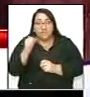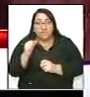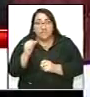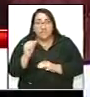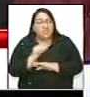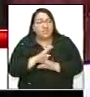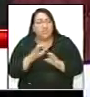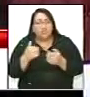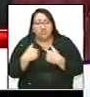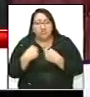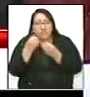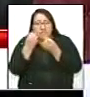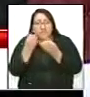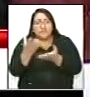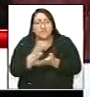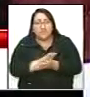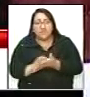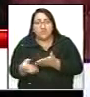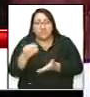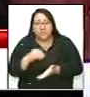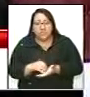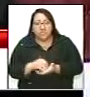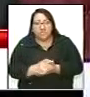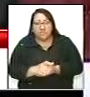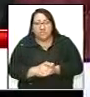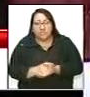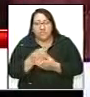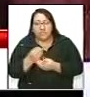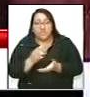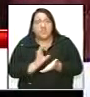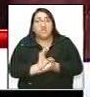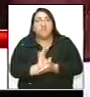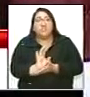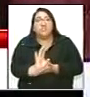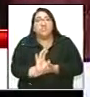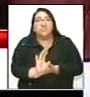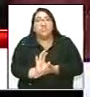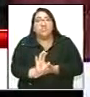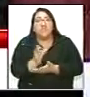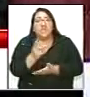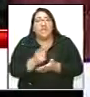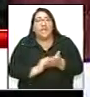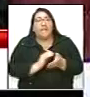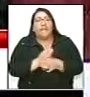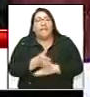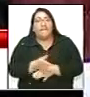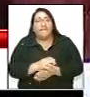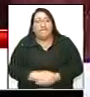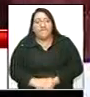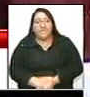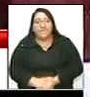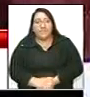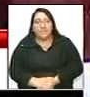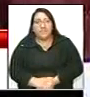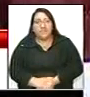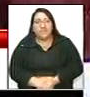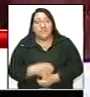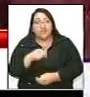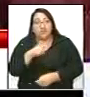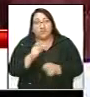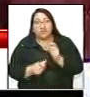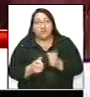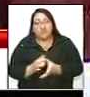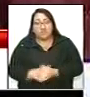sin tener información adicional, ¿cómo evitan que entre estos